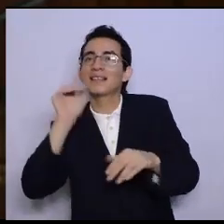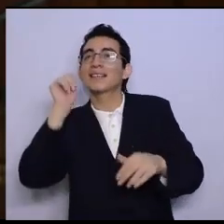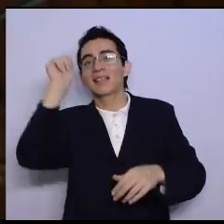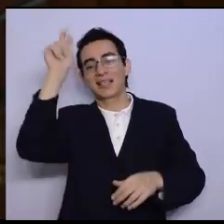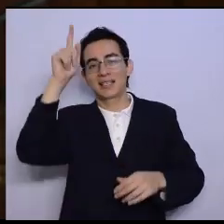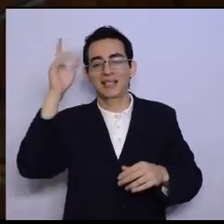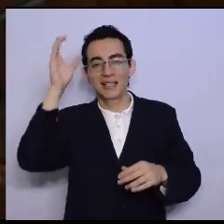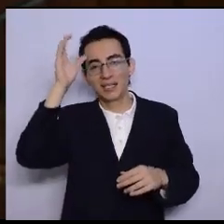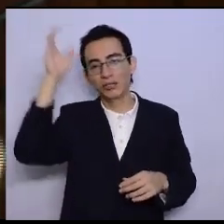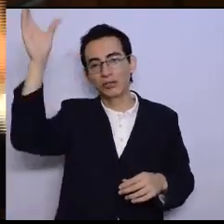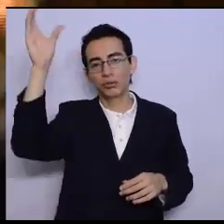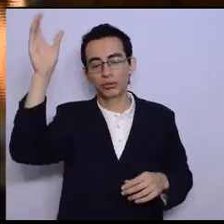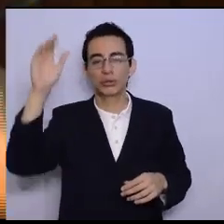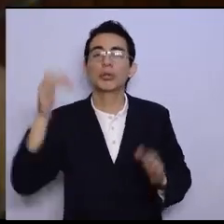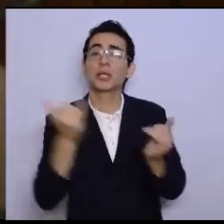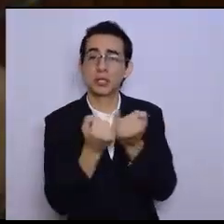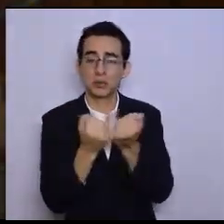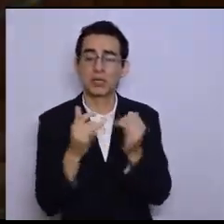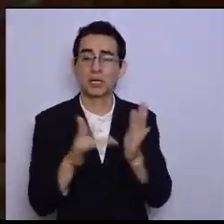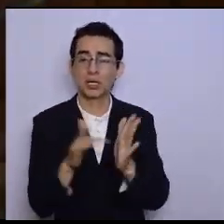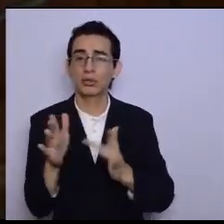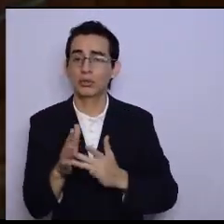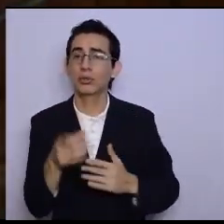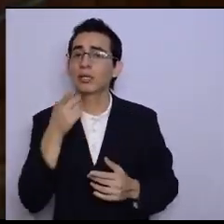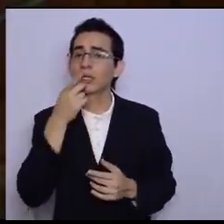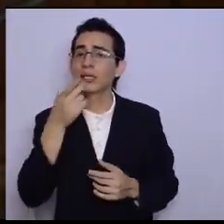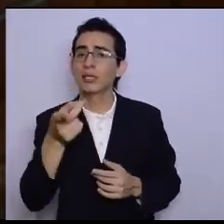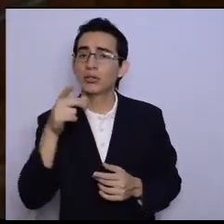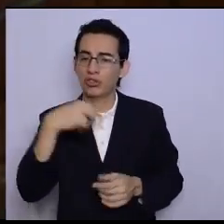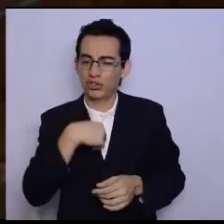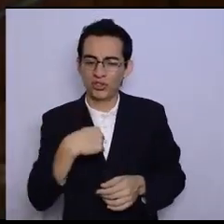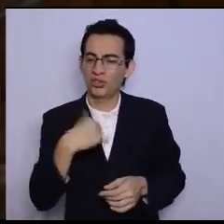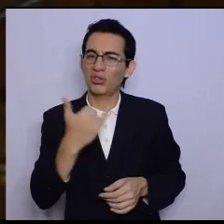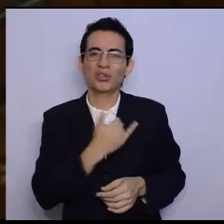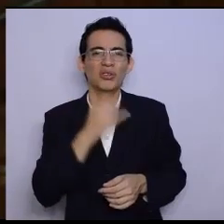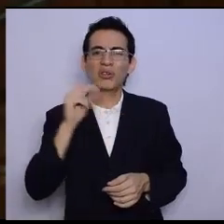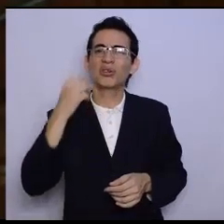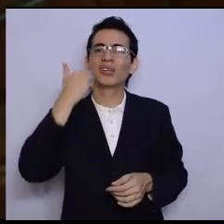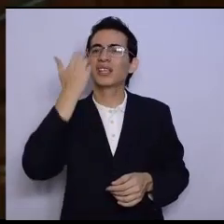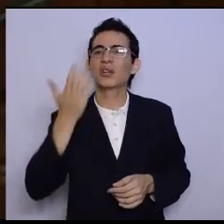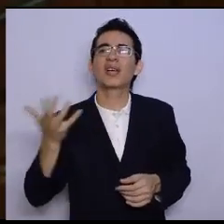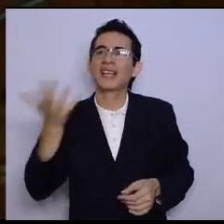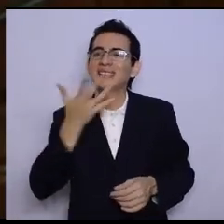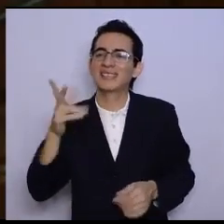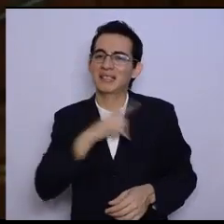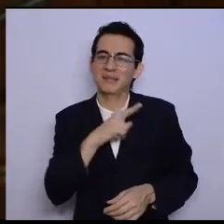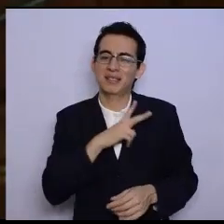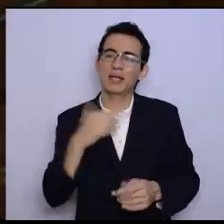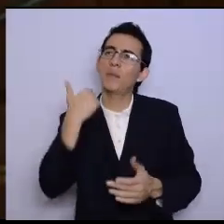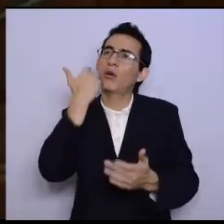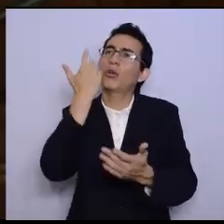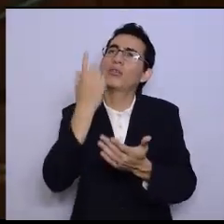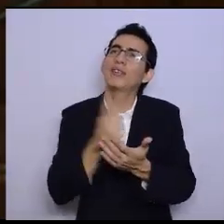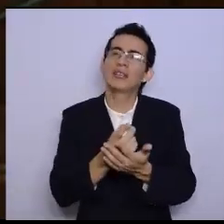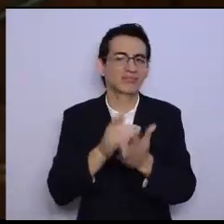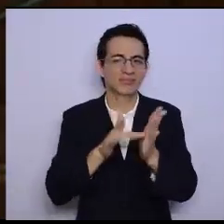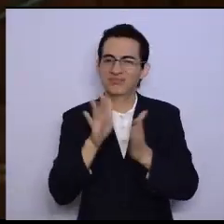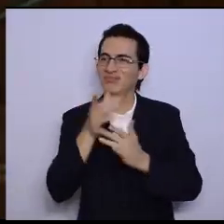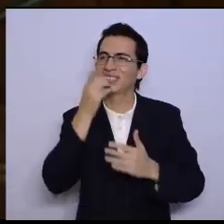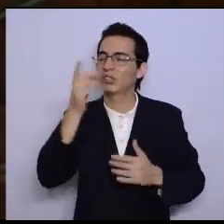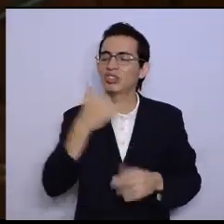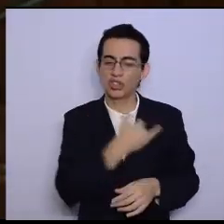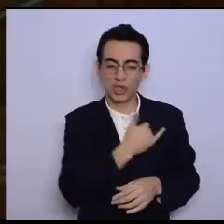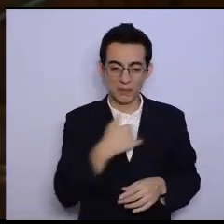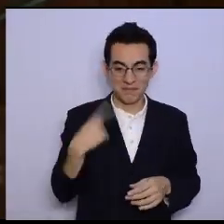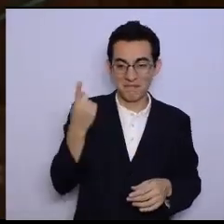Padre. El hacer tu voluntad, Dios mío, me ha agradado. Aunque al hacer su voluntad le produjo mucho dolor.